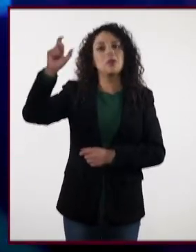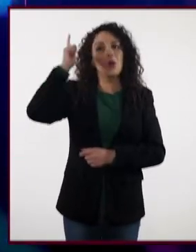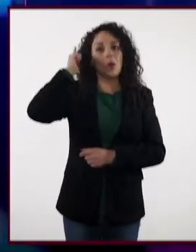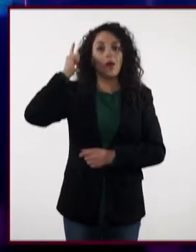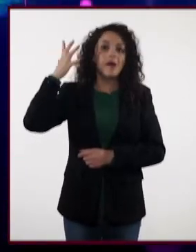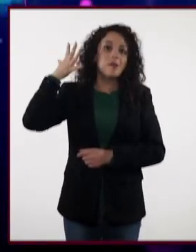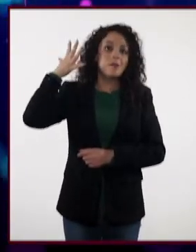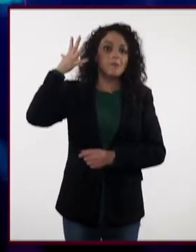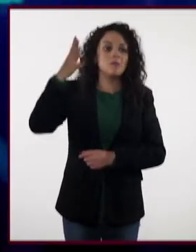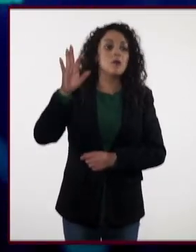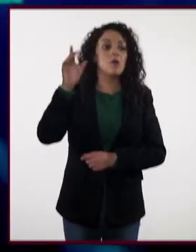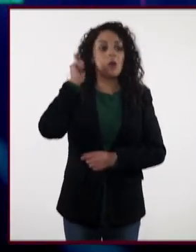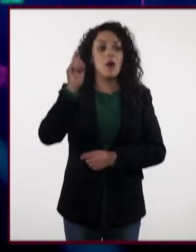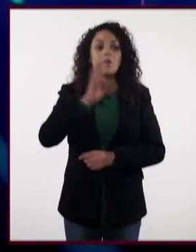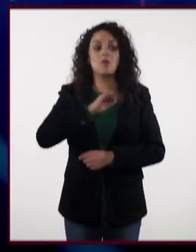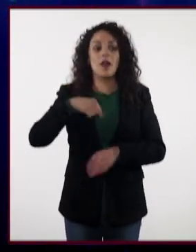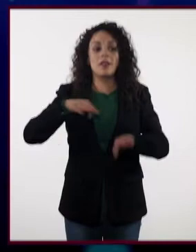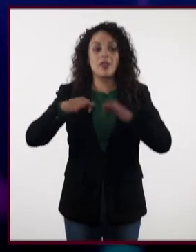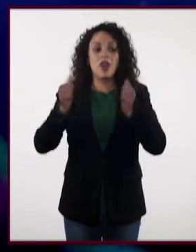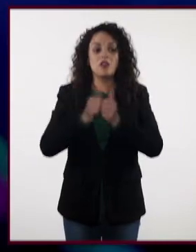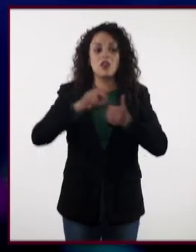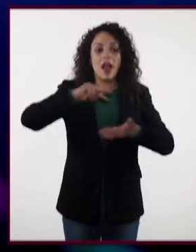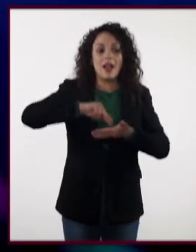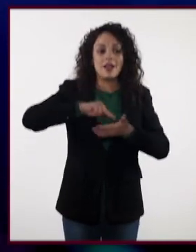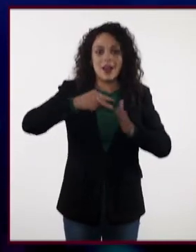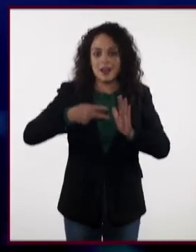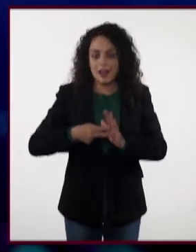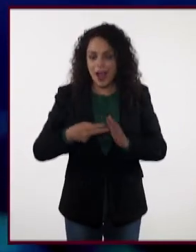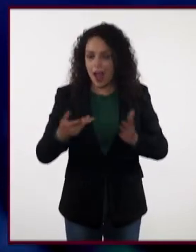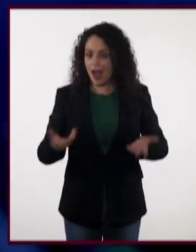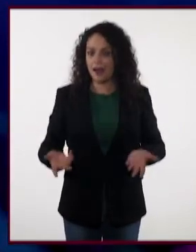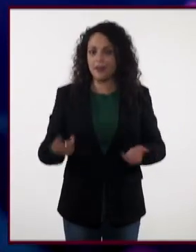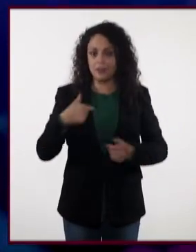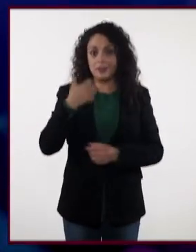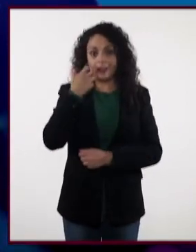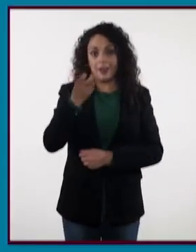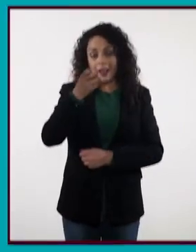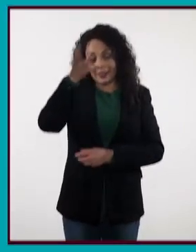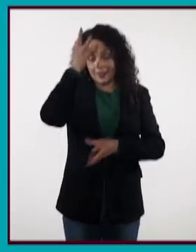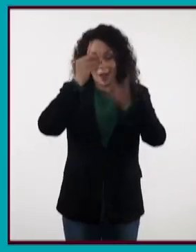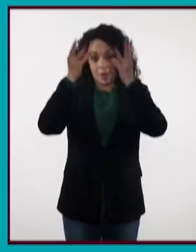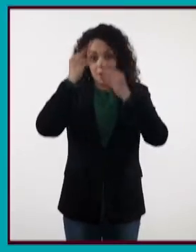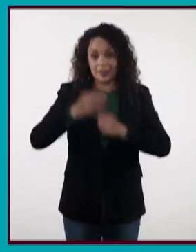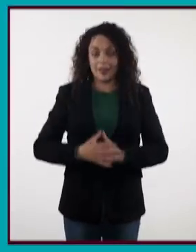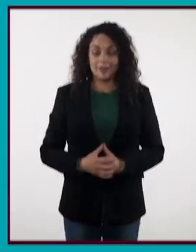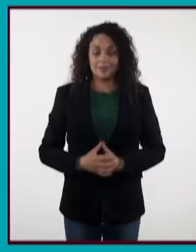poder trabajar con algún ingeniero, con quien aprender eso.